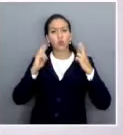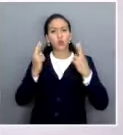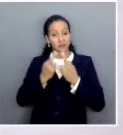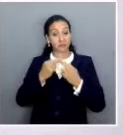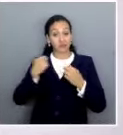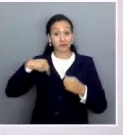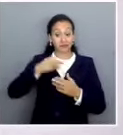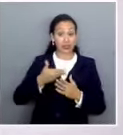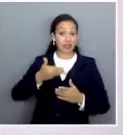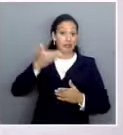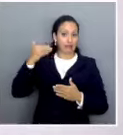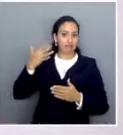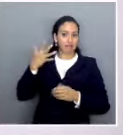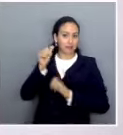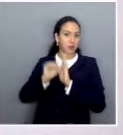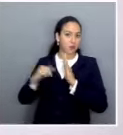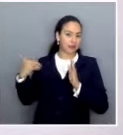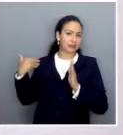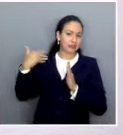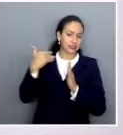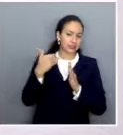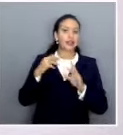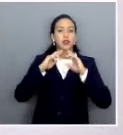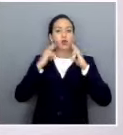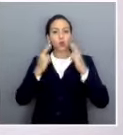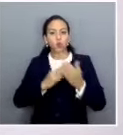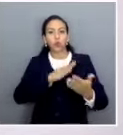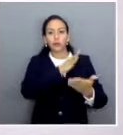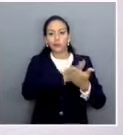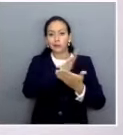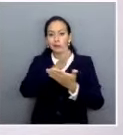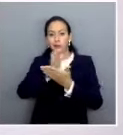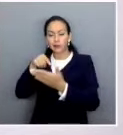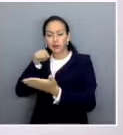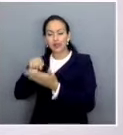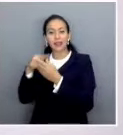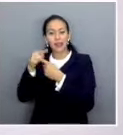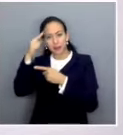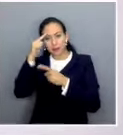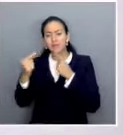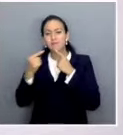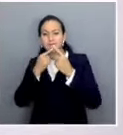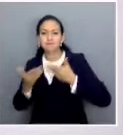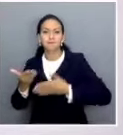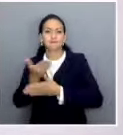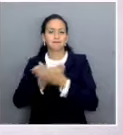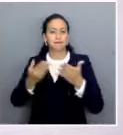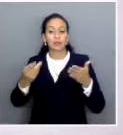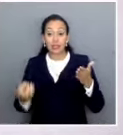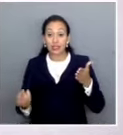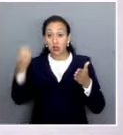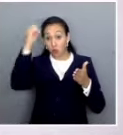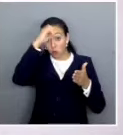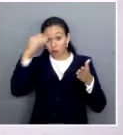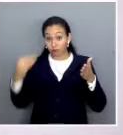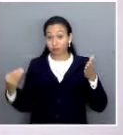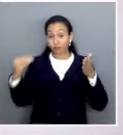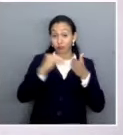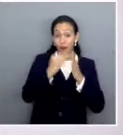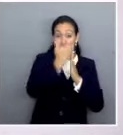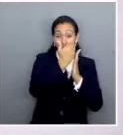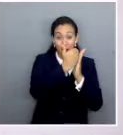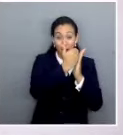para México, sino a nivel internacional. Aceptemos que la mejor herramienta que tenemos es